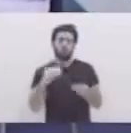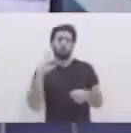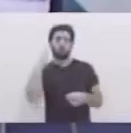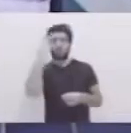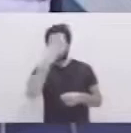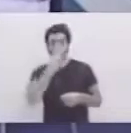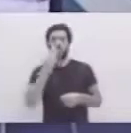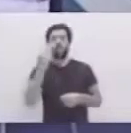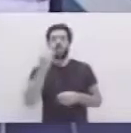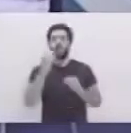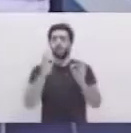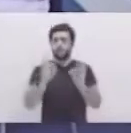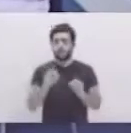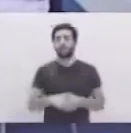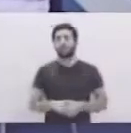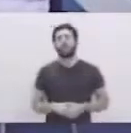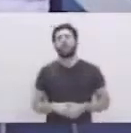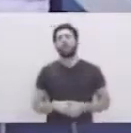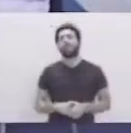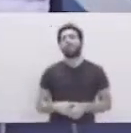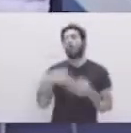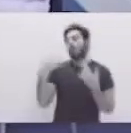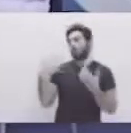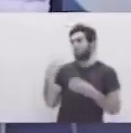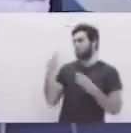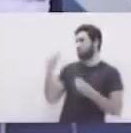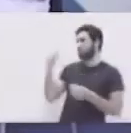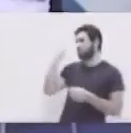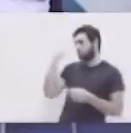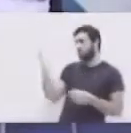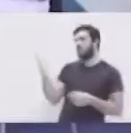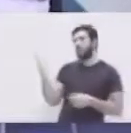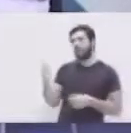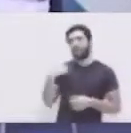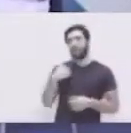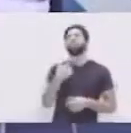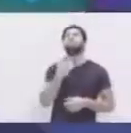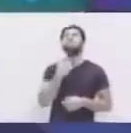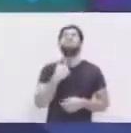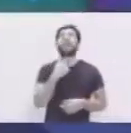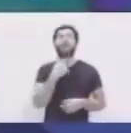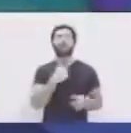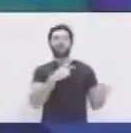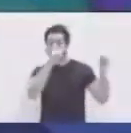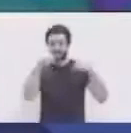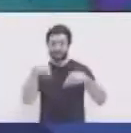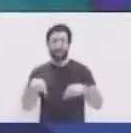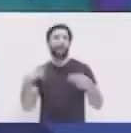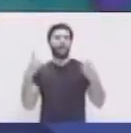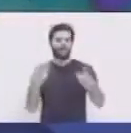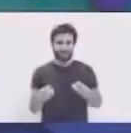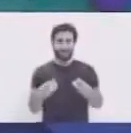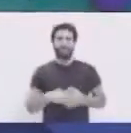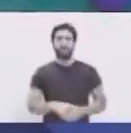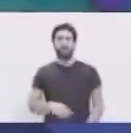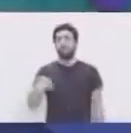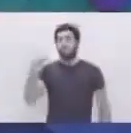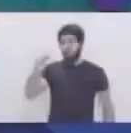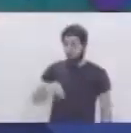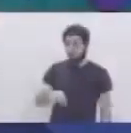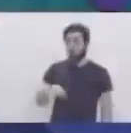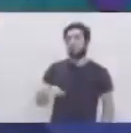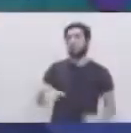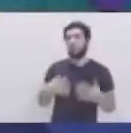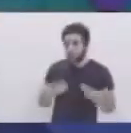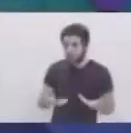bienvenida. Hola Claudita, gracias por la invitación. Un gran gusto estar nuevamente acá con ustedes en Aprendo en Casa. Y